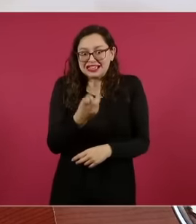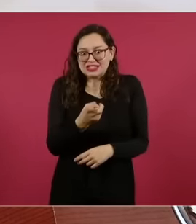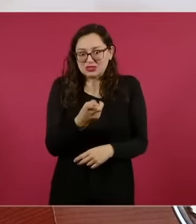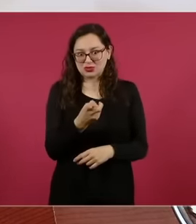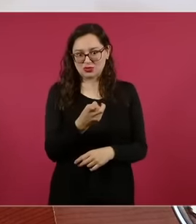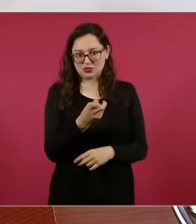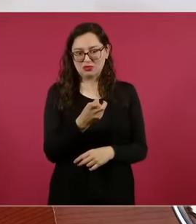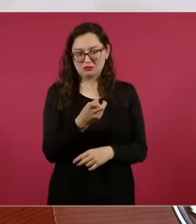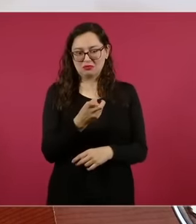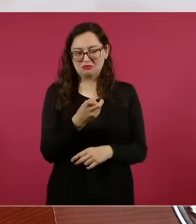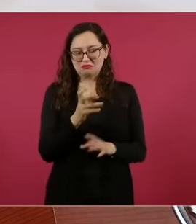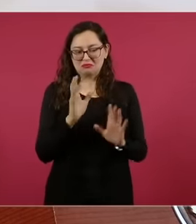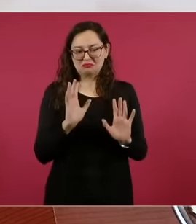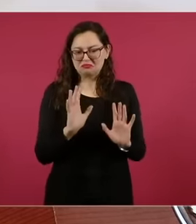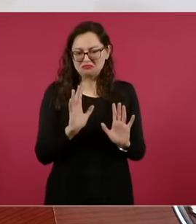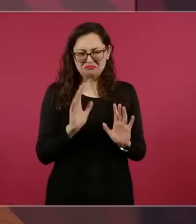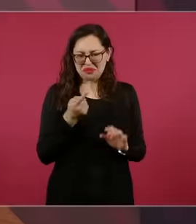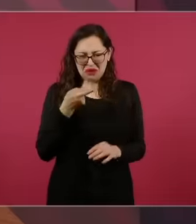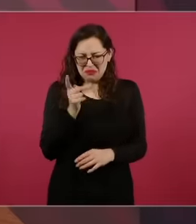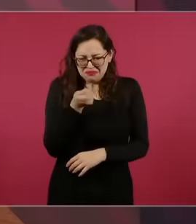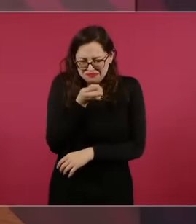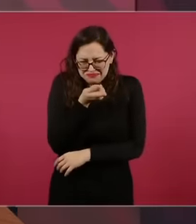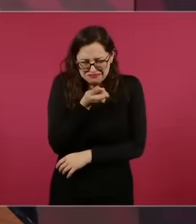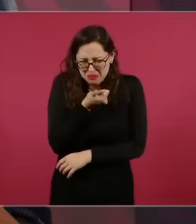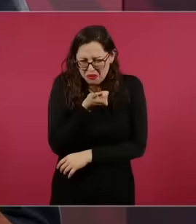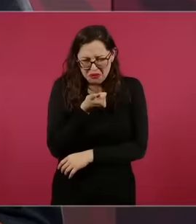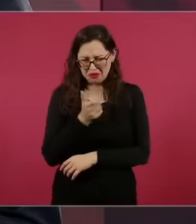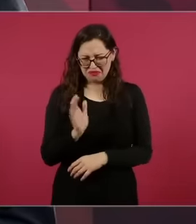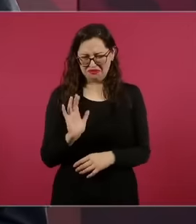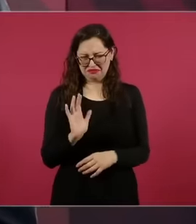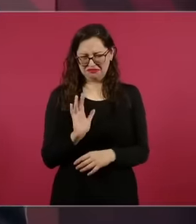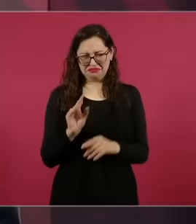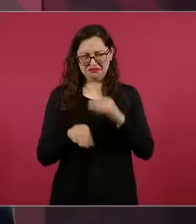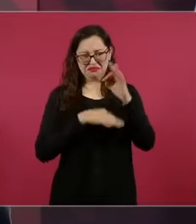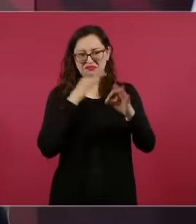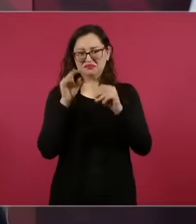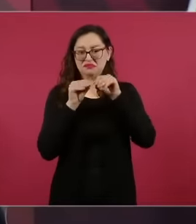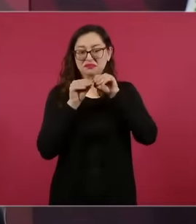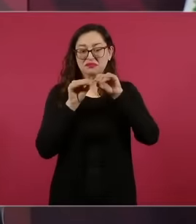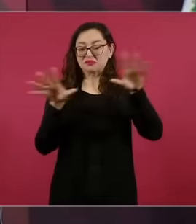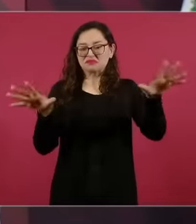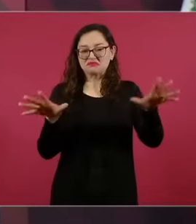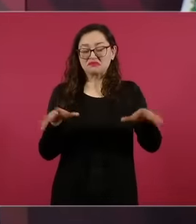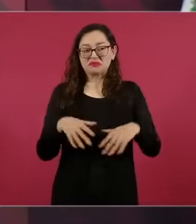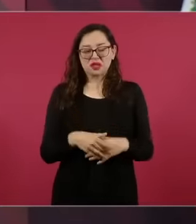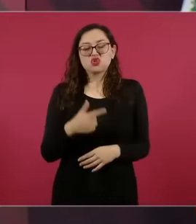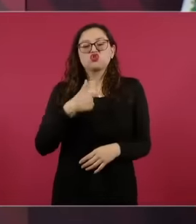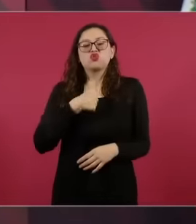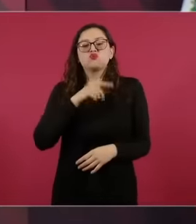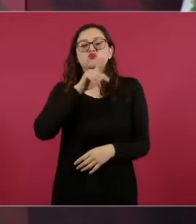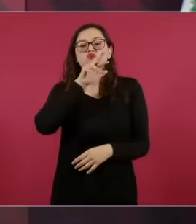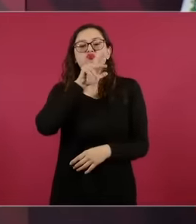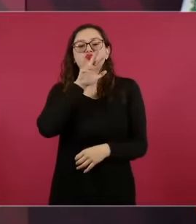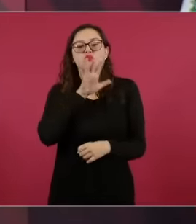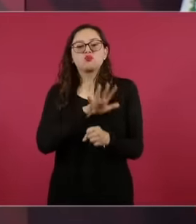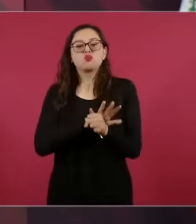nota, básicamente. Pero nada, no había nada. Pero mi preocupación siempre era